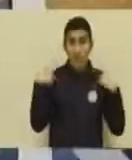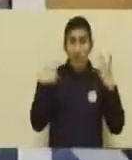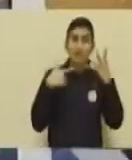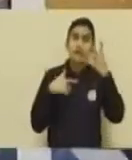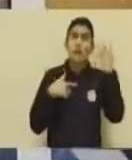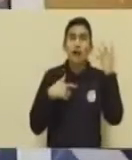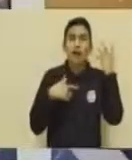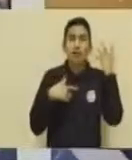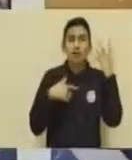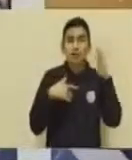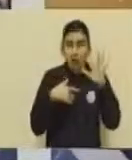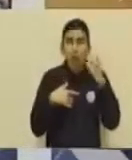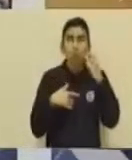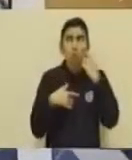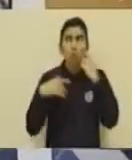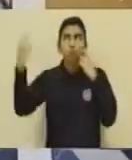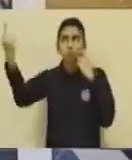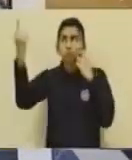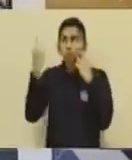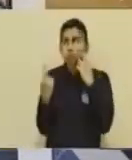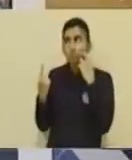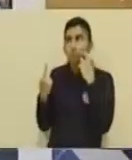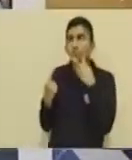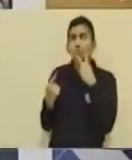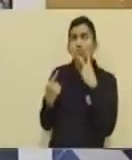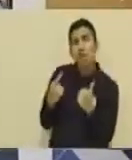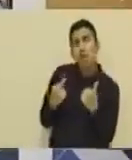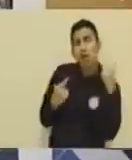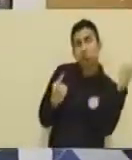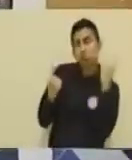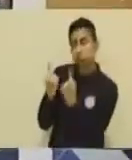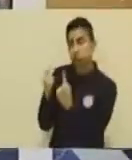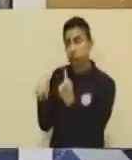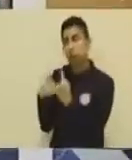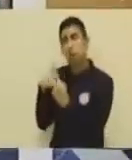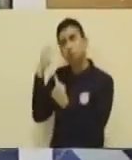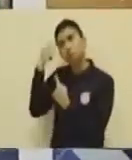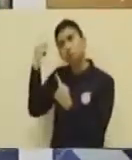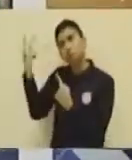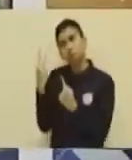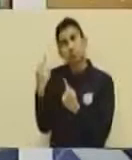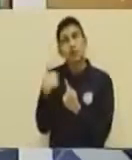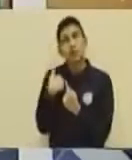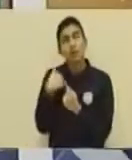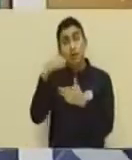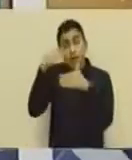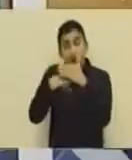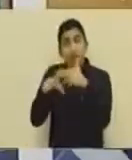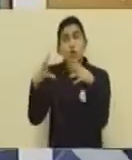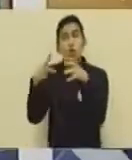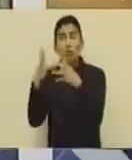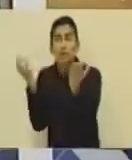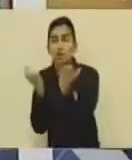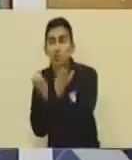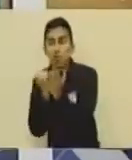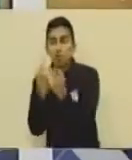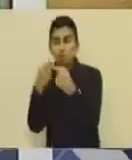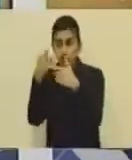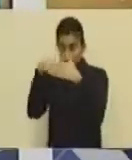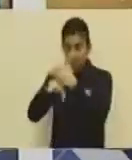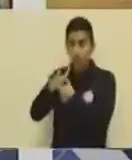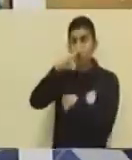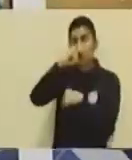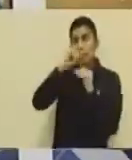Marcos. Entonces cuando vino aquí a la ciudad empezó a tomar sus clases, pero se encontró con un grupo de